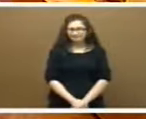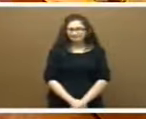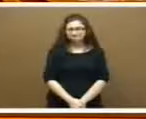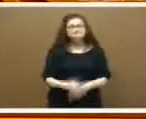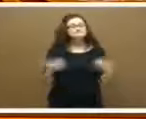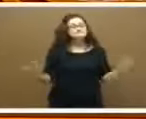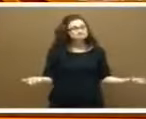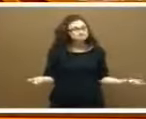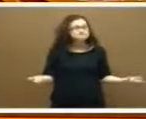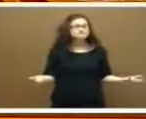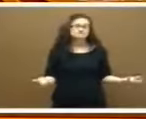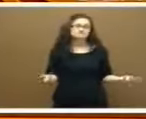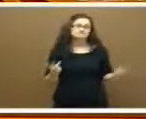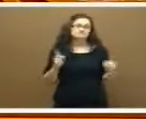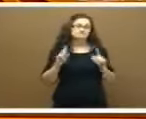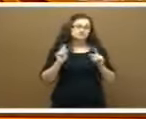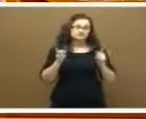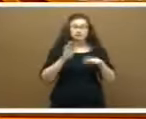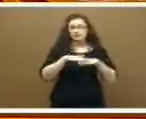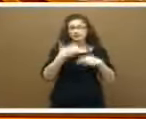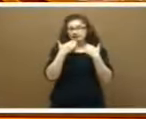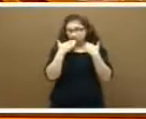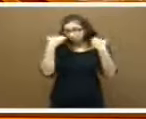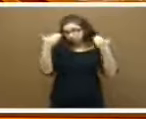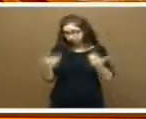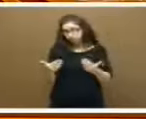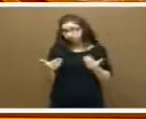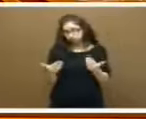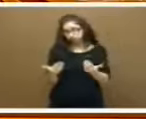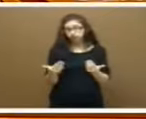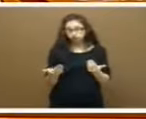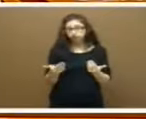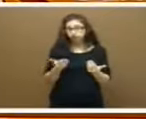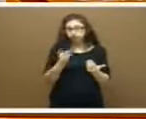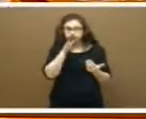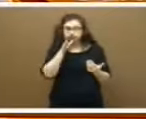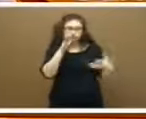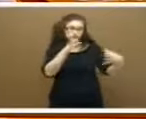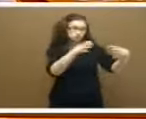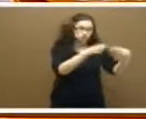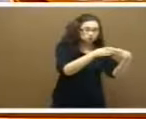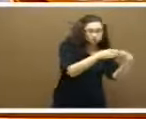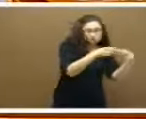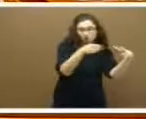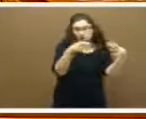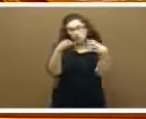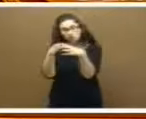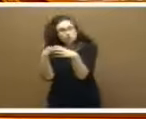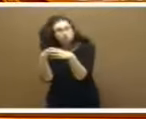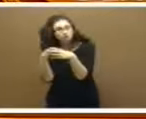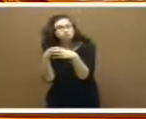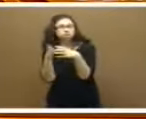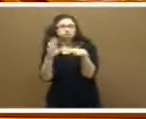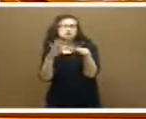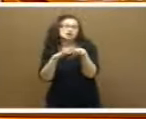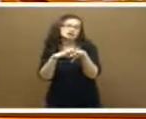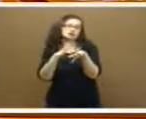Muy brevemente, para agradecer la favorable disposición de los grupos a impulsar esta